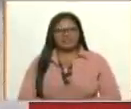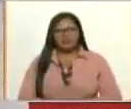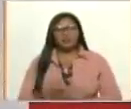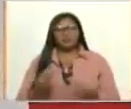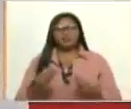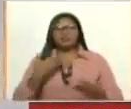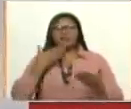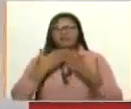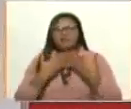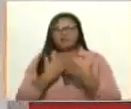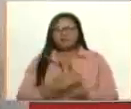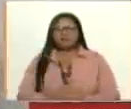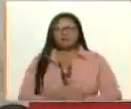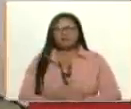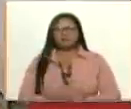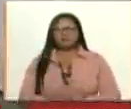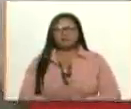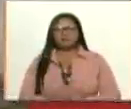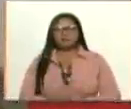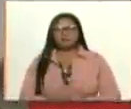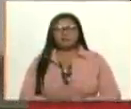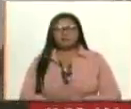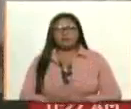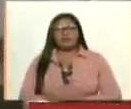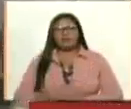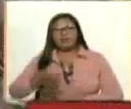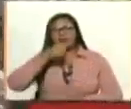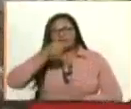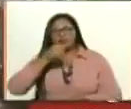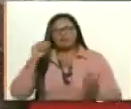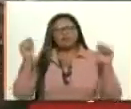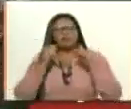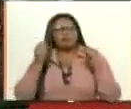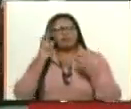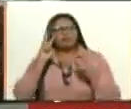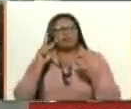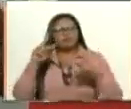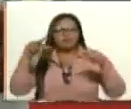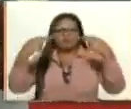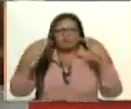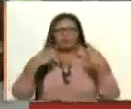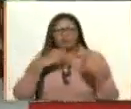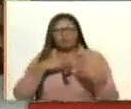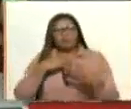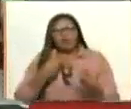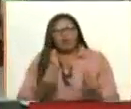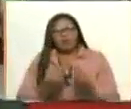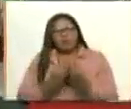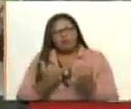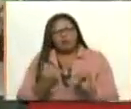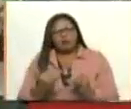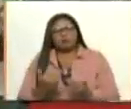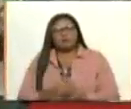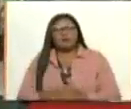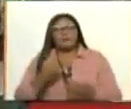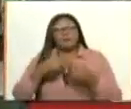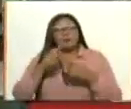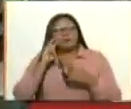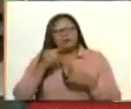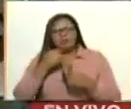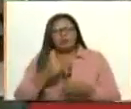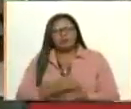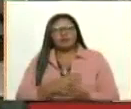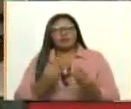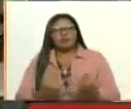La compañera María Antonieta Peña, periodista, está en Mérida viendo esta transmisión. No pudo acompañarnos en este momento, pero como dijo el padre